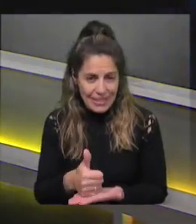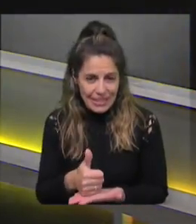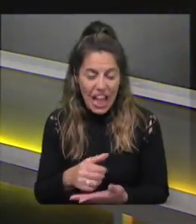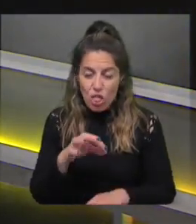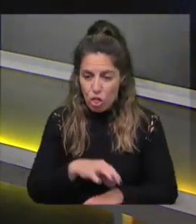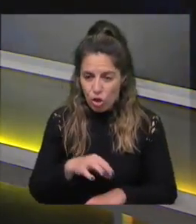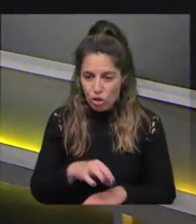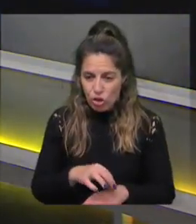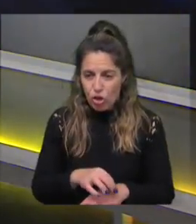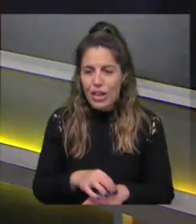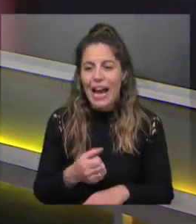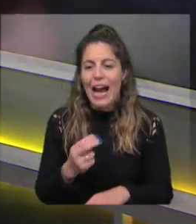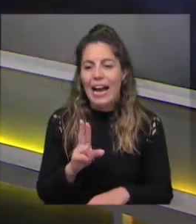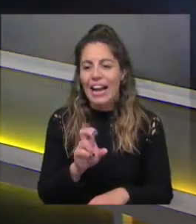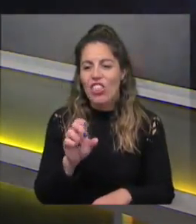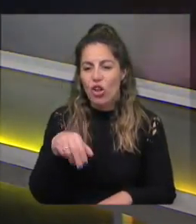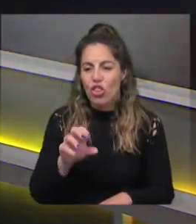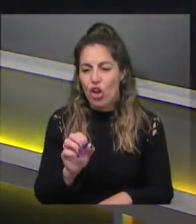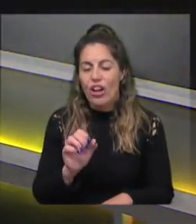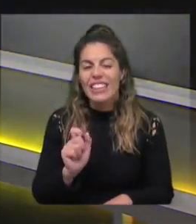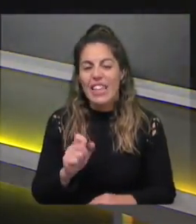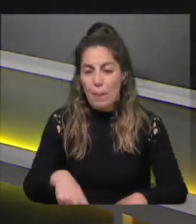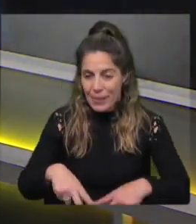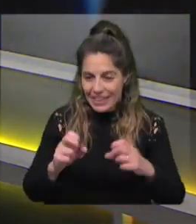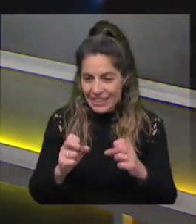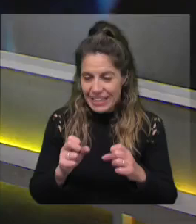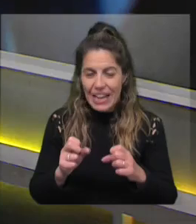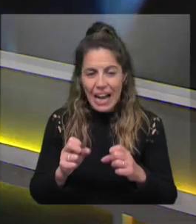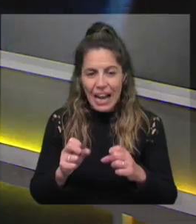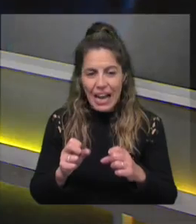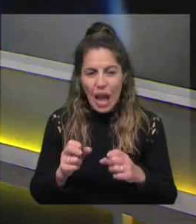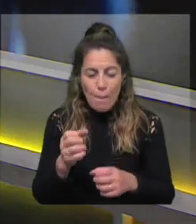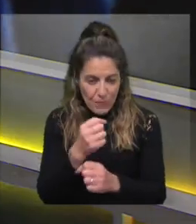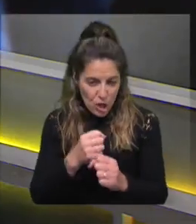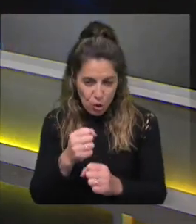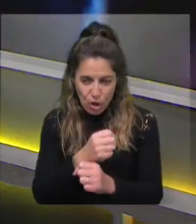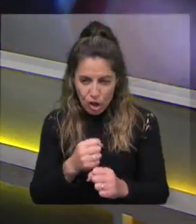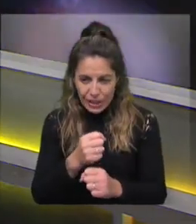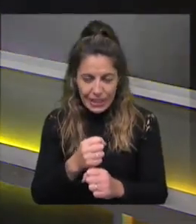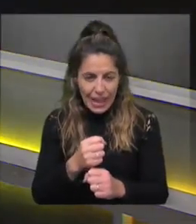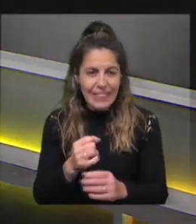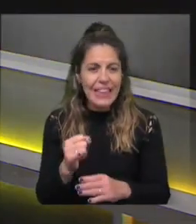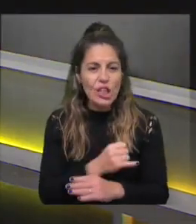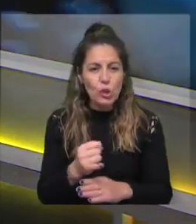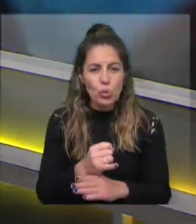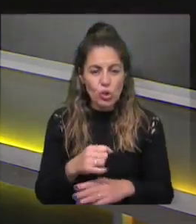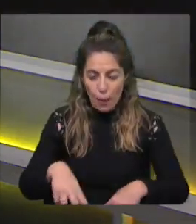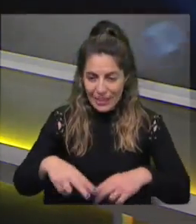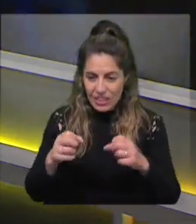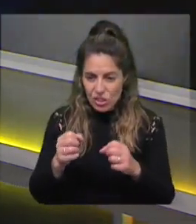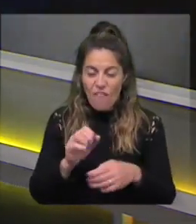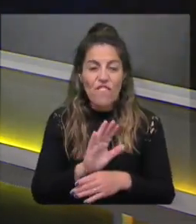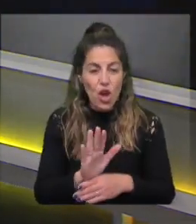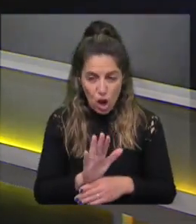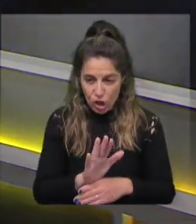doctora Daniela Arredondo, quien es investigadora del Departamento de Microbiología del Instituto de Investigaciones Biológicas,